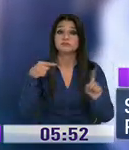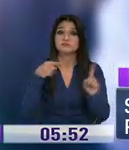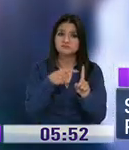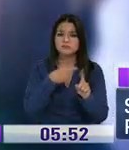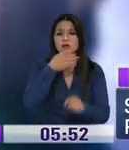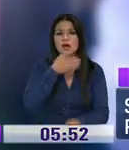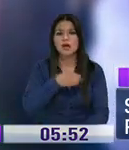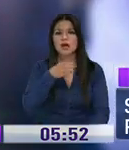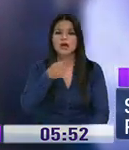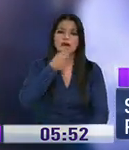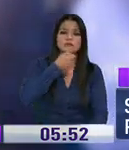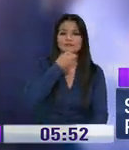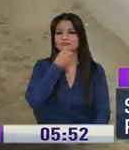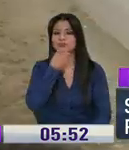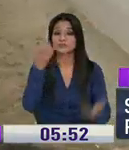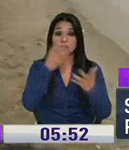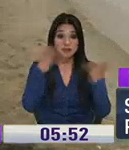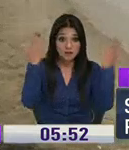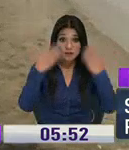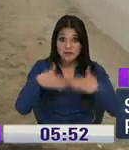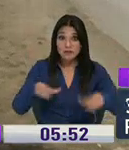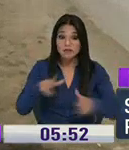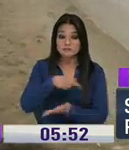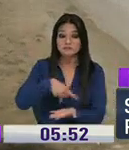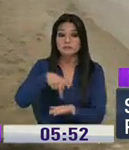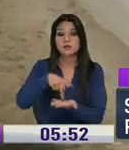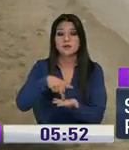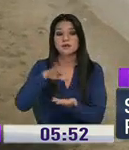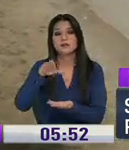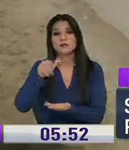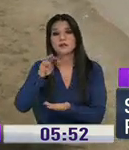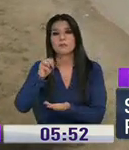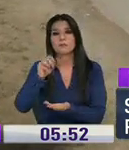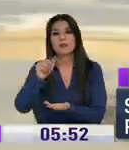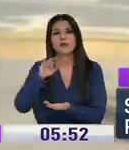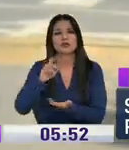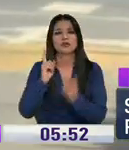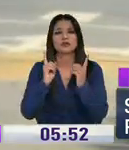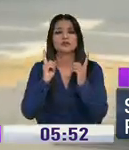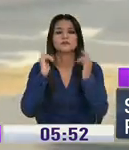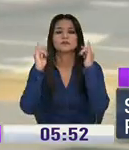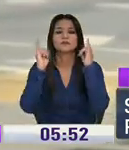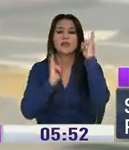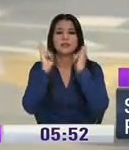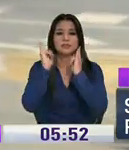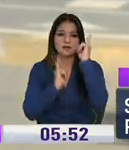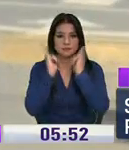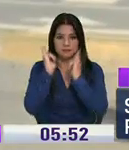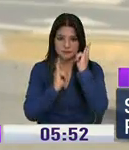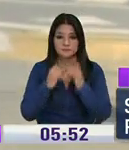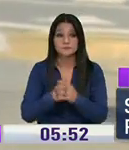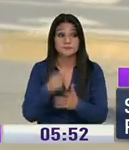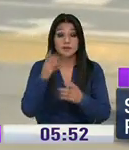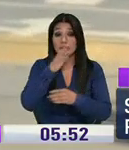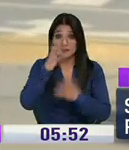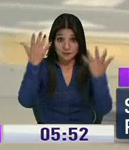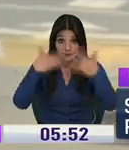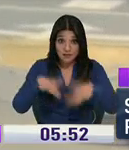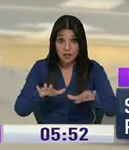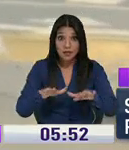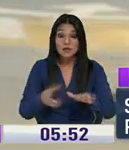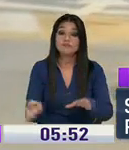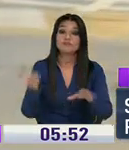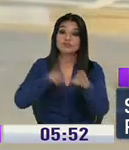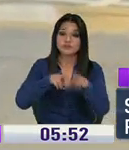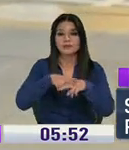una presentación artística. En la parroquia José Luis Tamayo del Cantón Salinas, la víctima señala que fue llevada hasta una vivienda donde